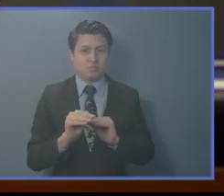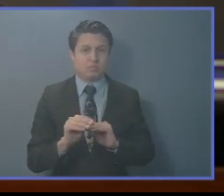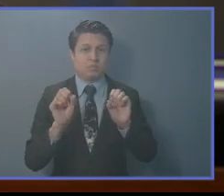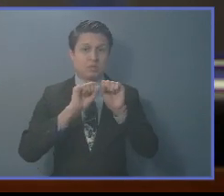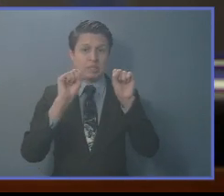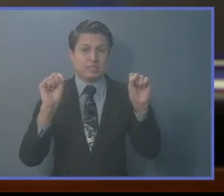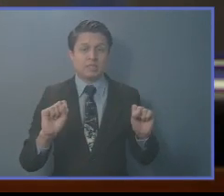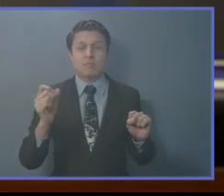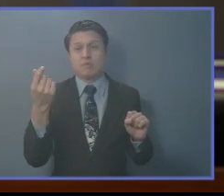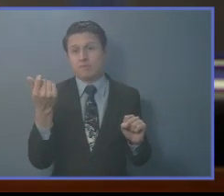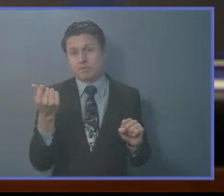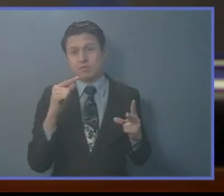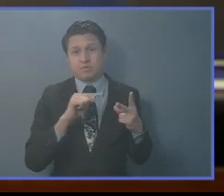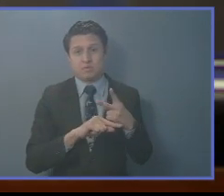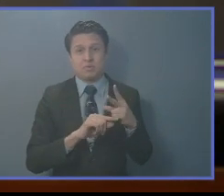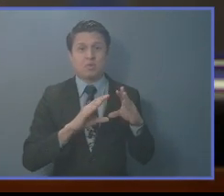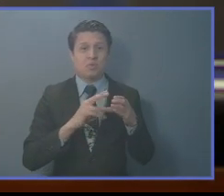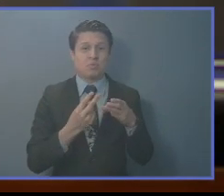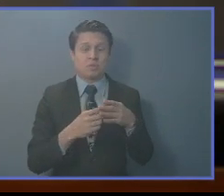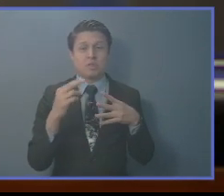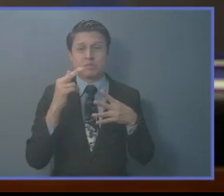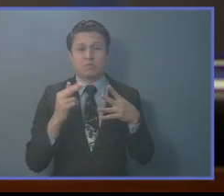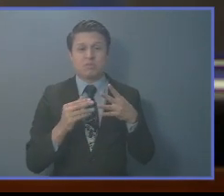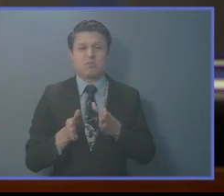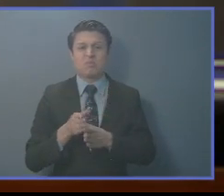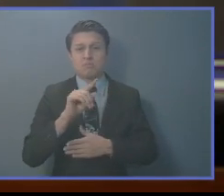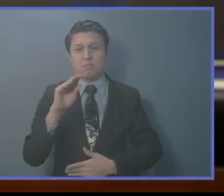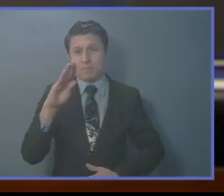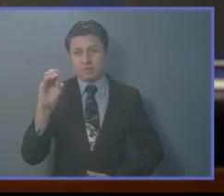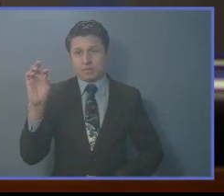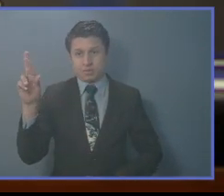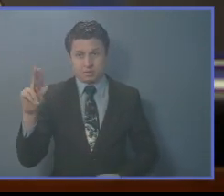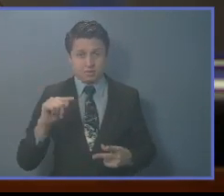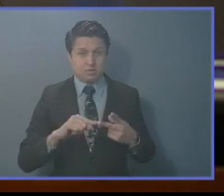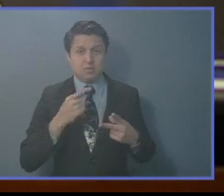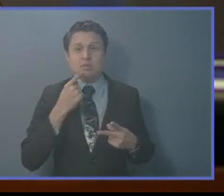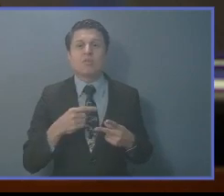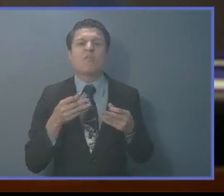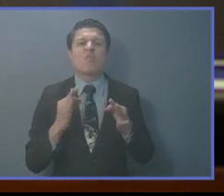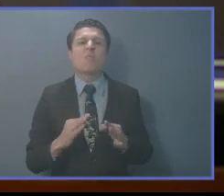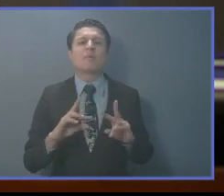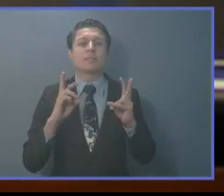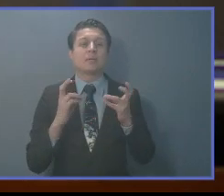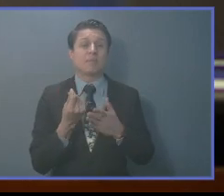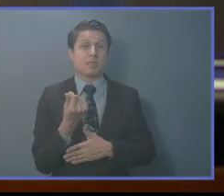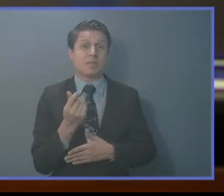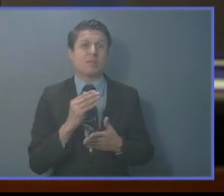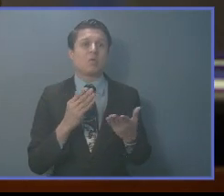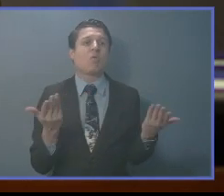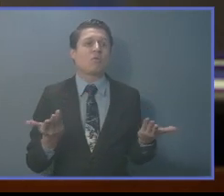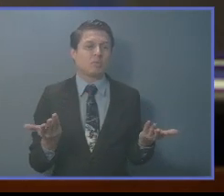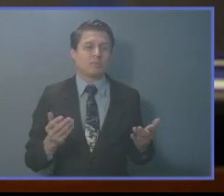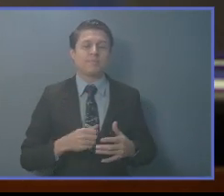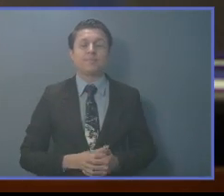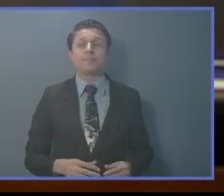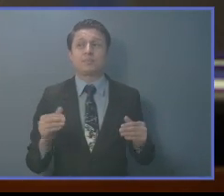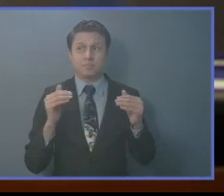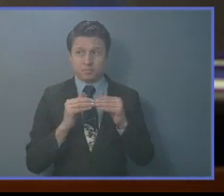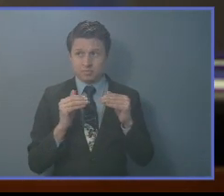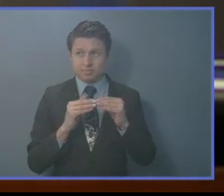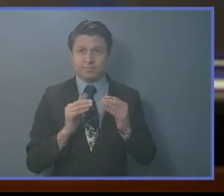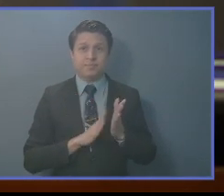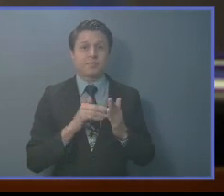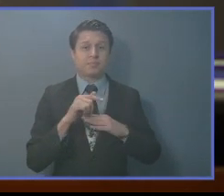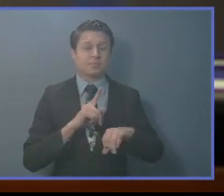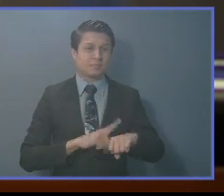sistema financiero, el Comité de Normas del Banco Central de Reserva de El Salvador dictará la normativa correspondiente. Asimismo, suspéndese los